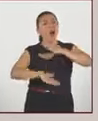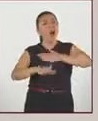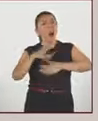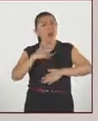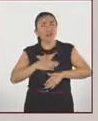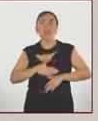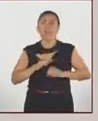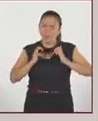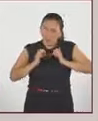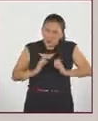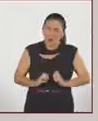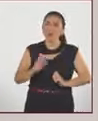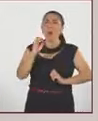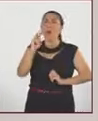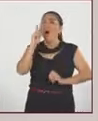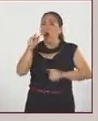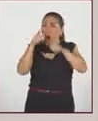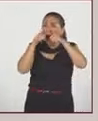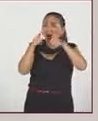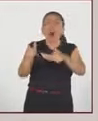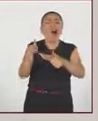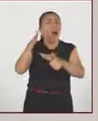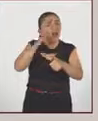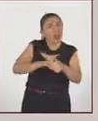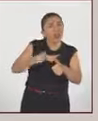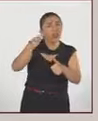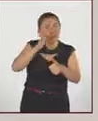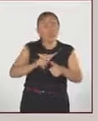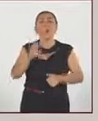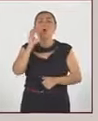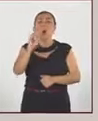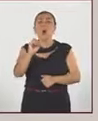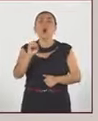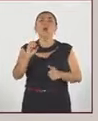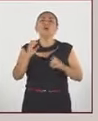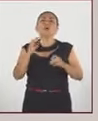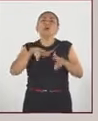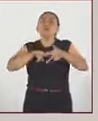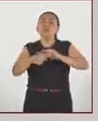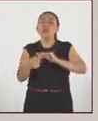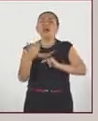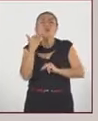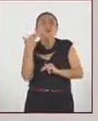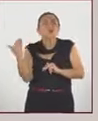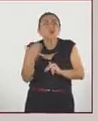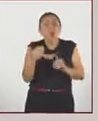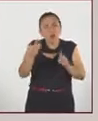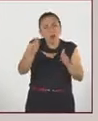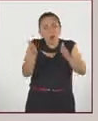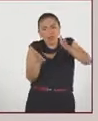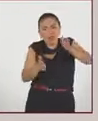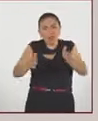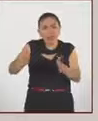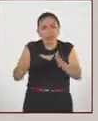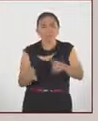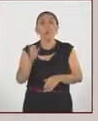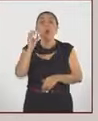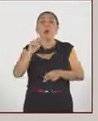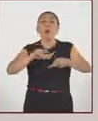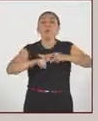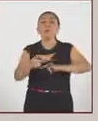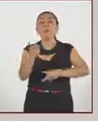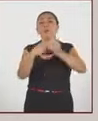concentración, deformidades posturales como cifosis o escoliosis, predisposición a la artrosis en la edad